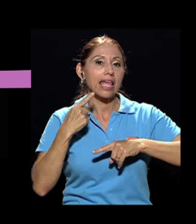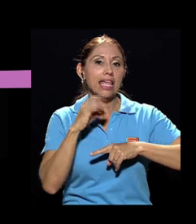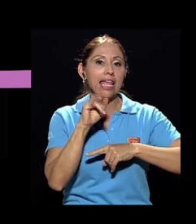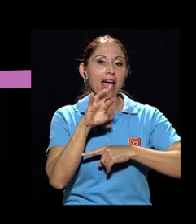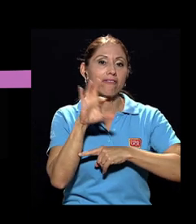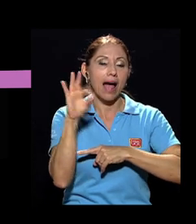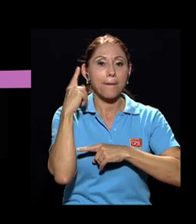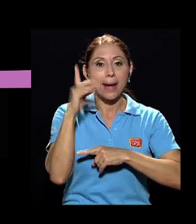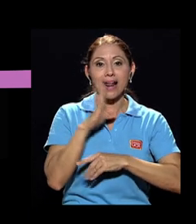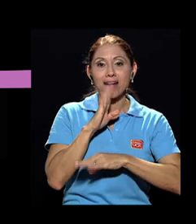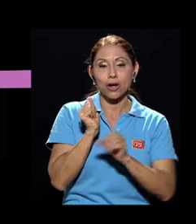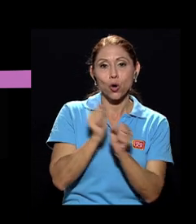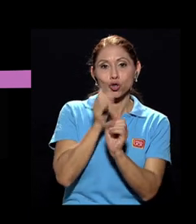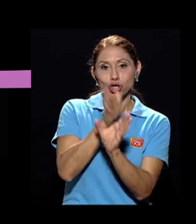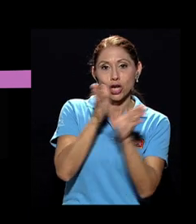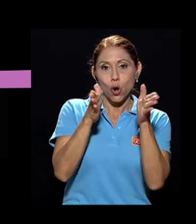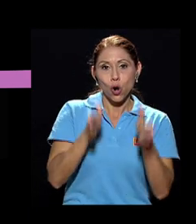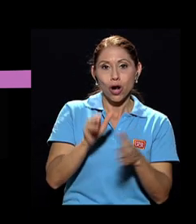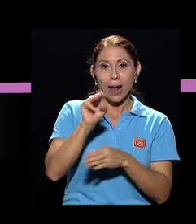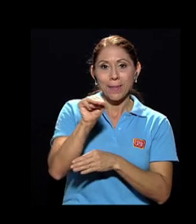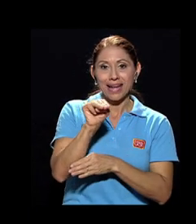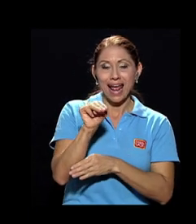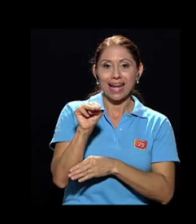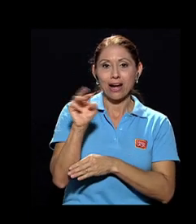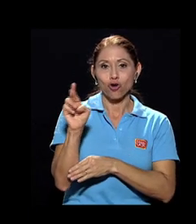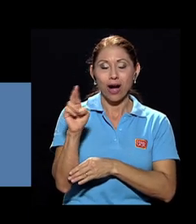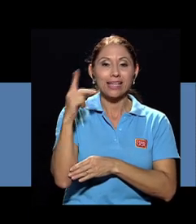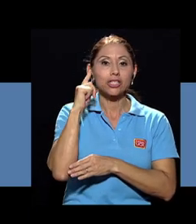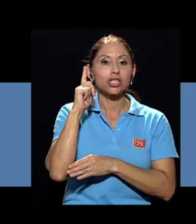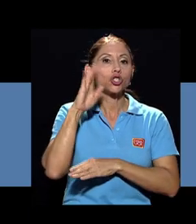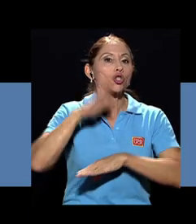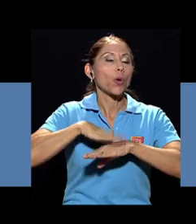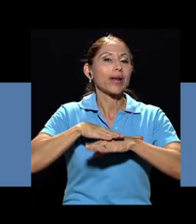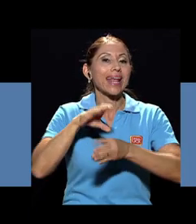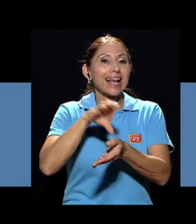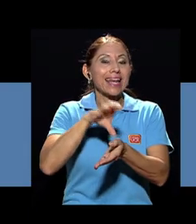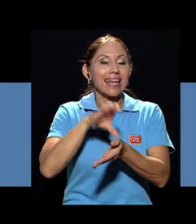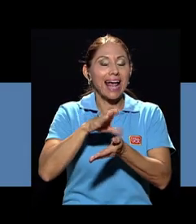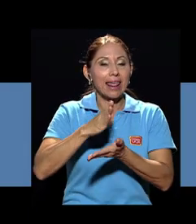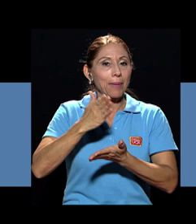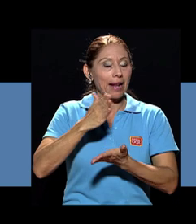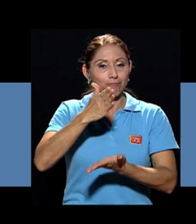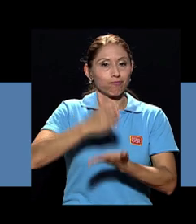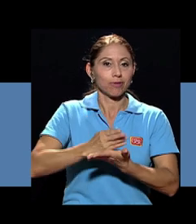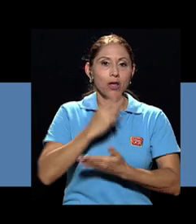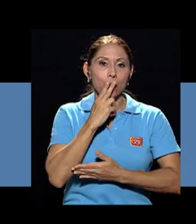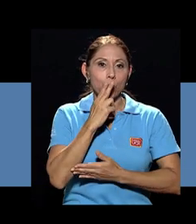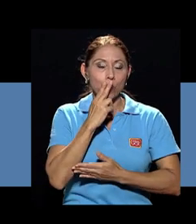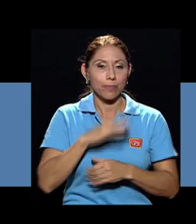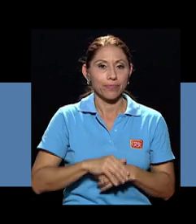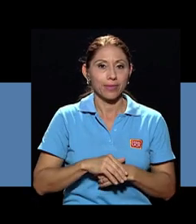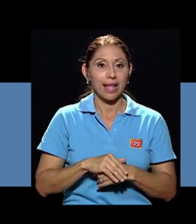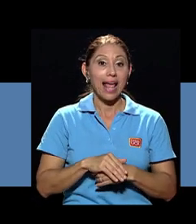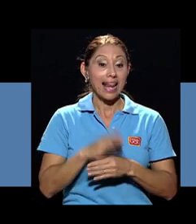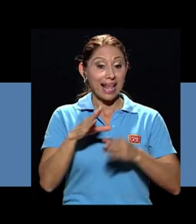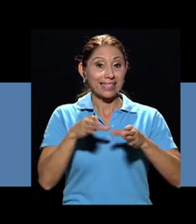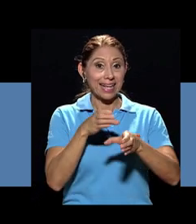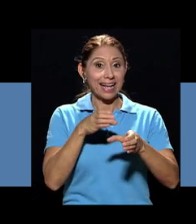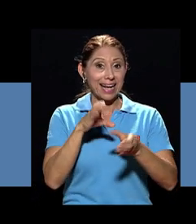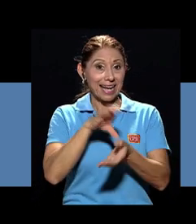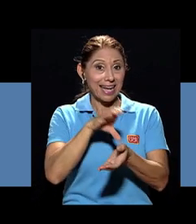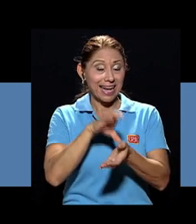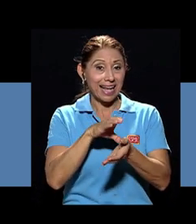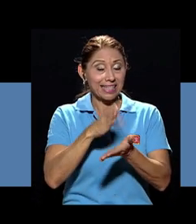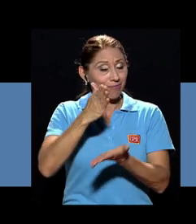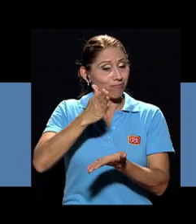psicóloga Mariana Rojas acerca de las clínicas de cesación de fumado. Las clínicas de cesación de tabaco son